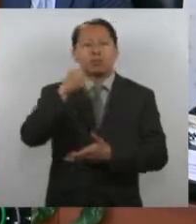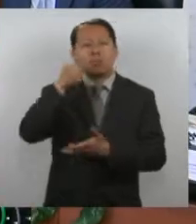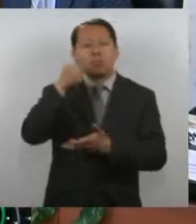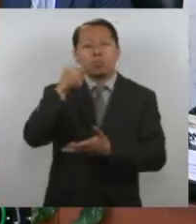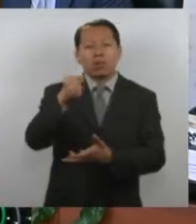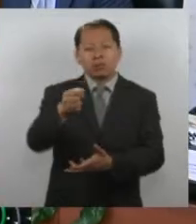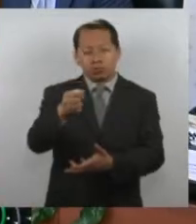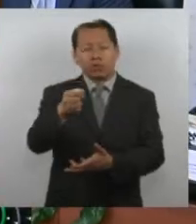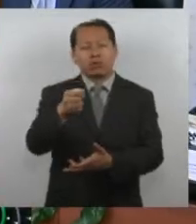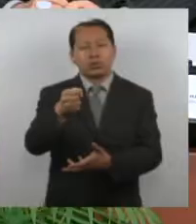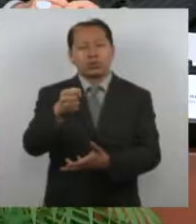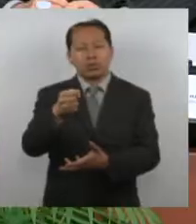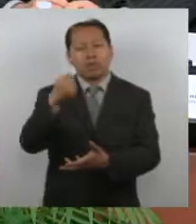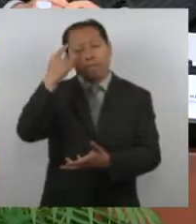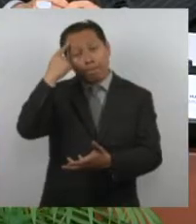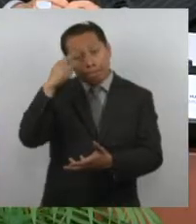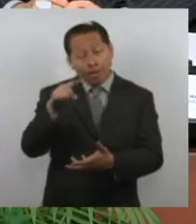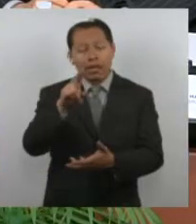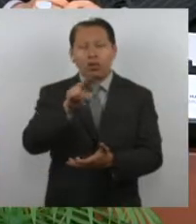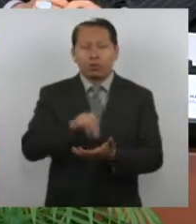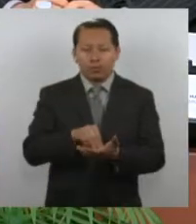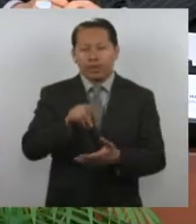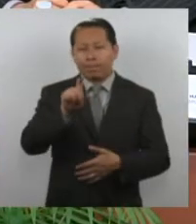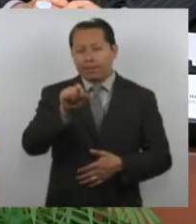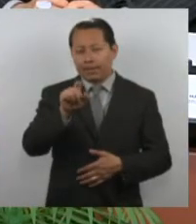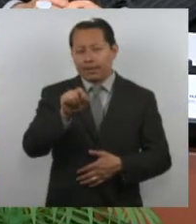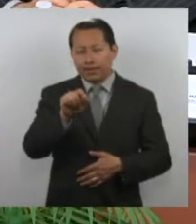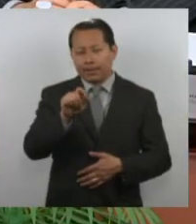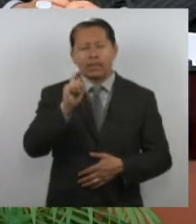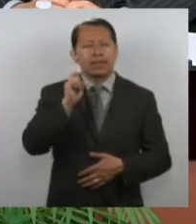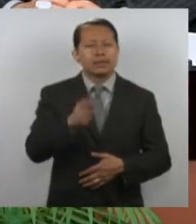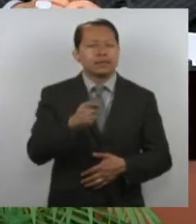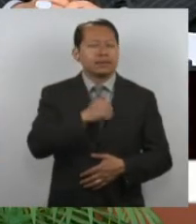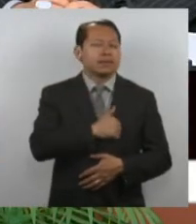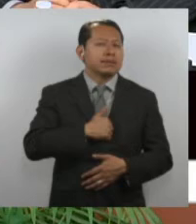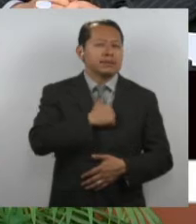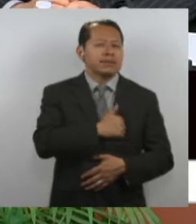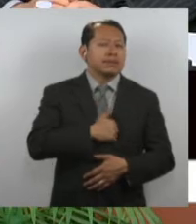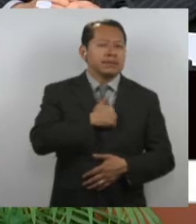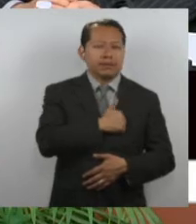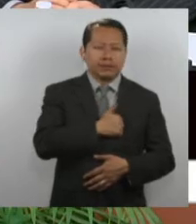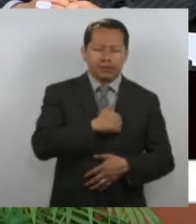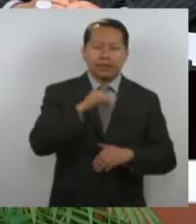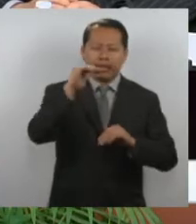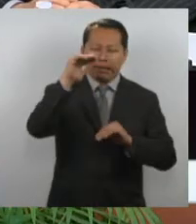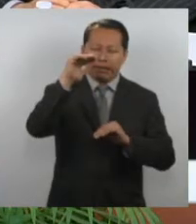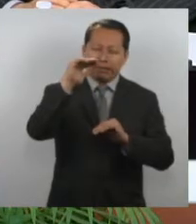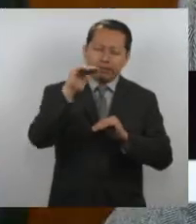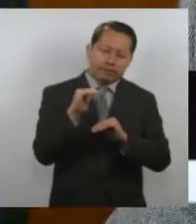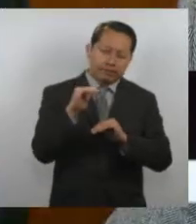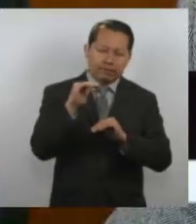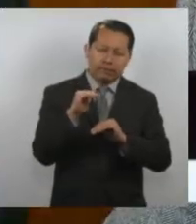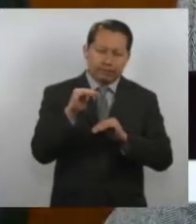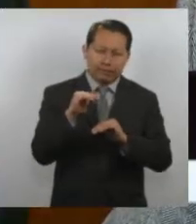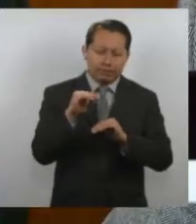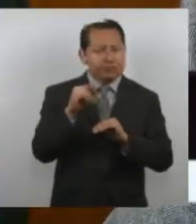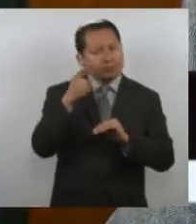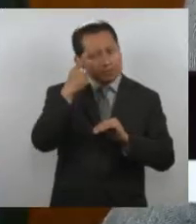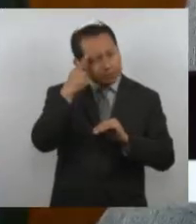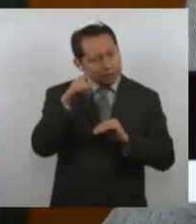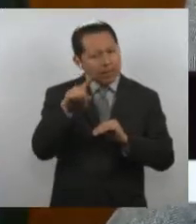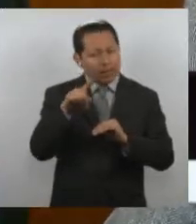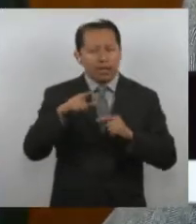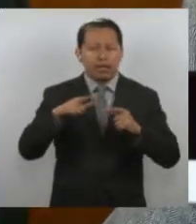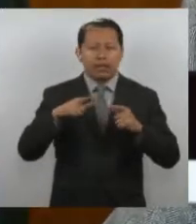presupuesto para el 2020 que lamentablemente vio una reducción en materia presupuestal para